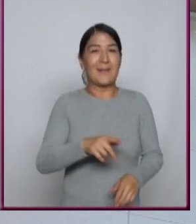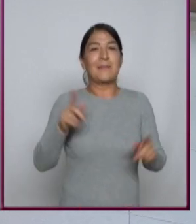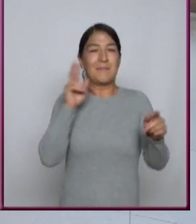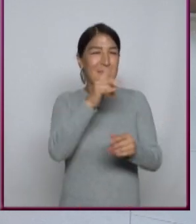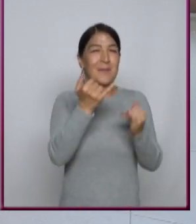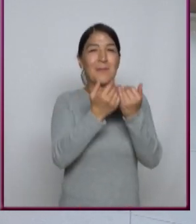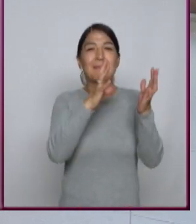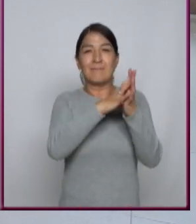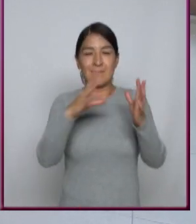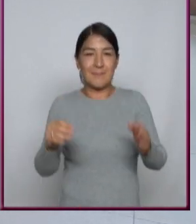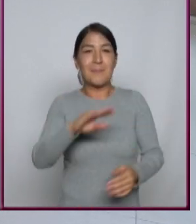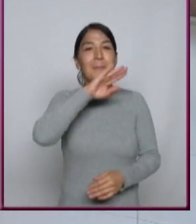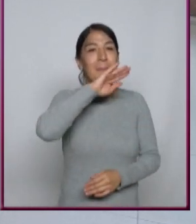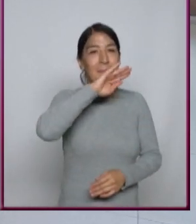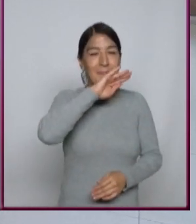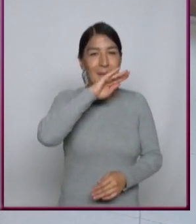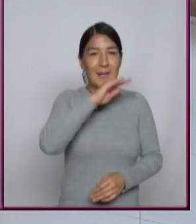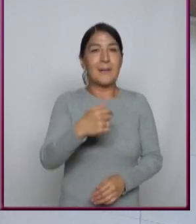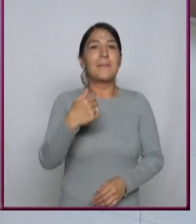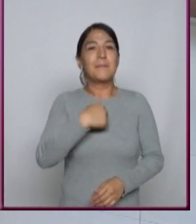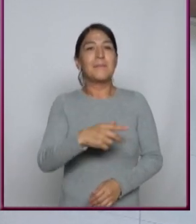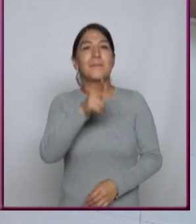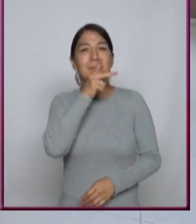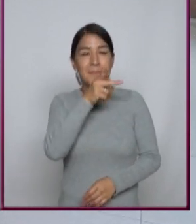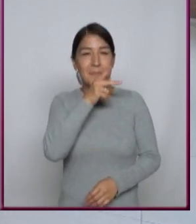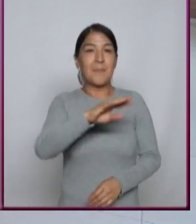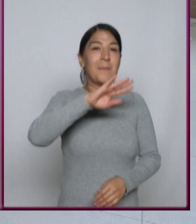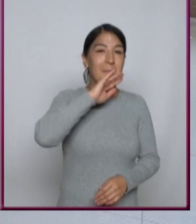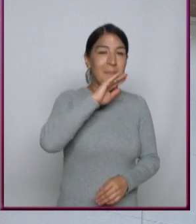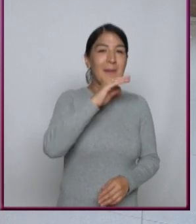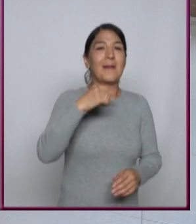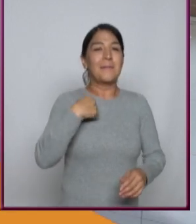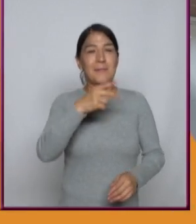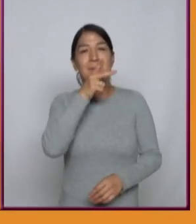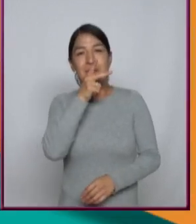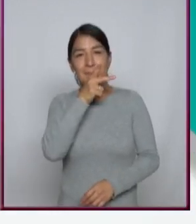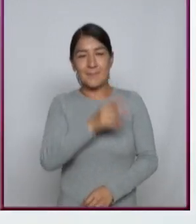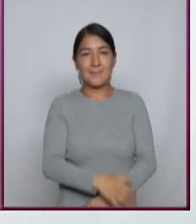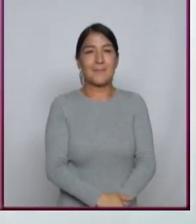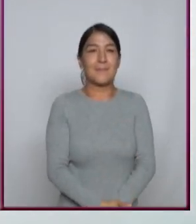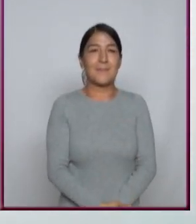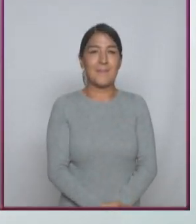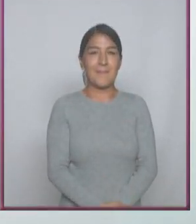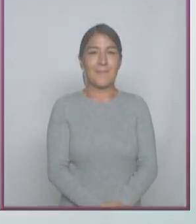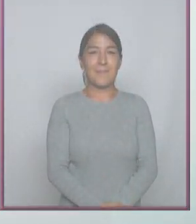papá. Mamá, mi papá. Mamá, mi papá.